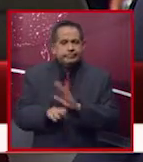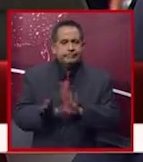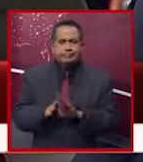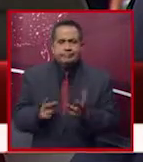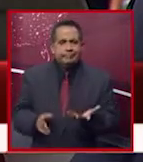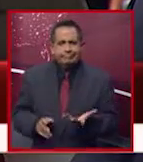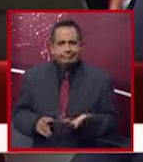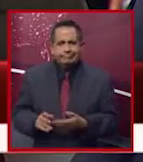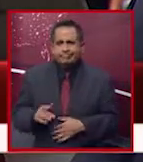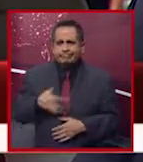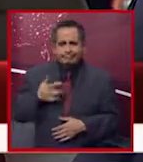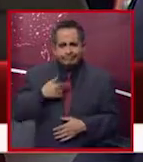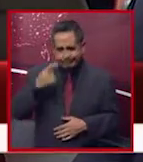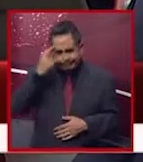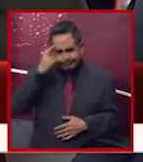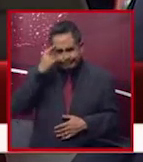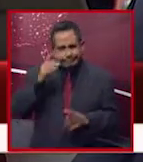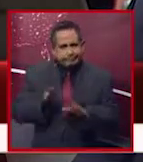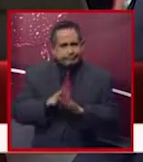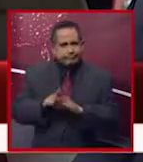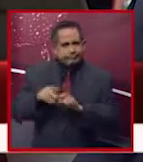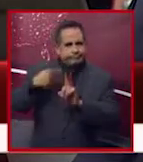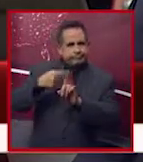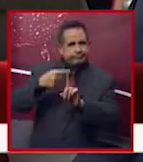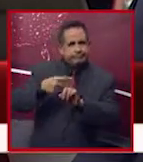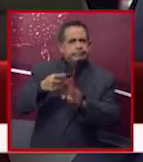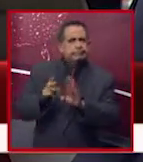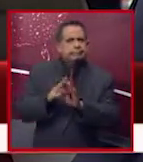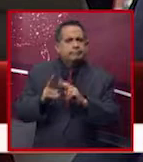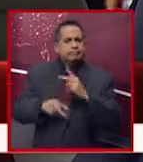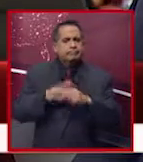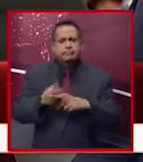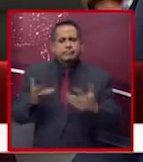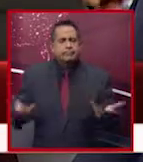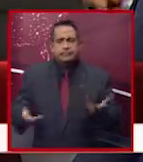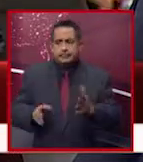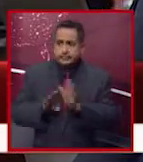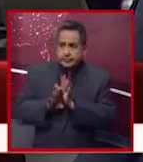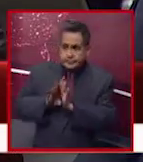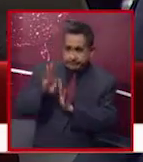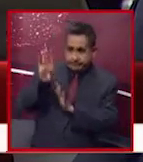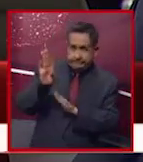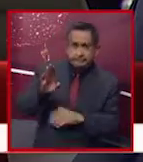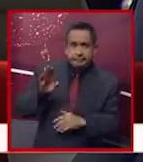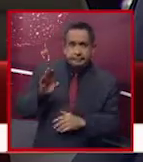poco optimistas respecto de cómo se va a comportar el crecimiento